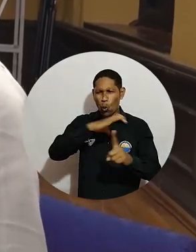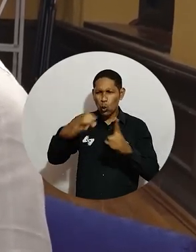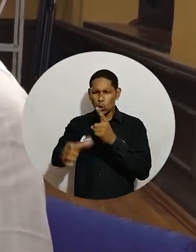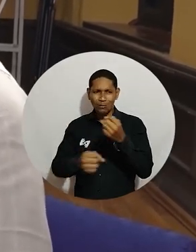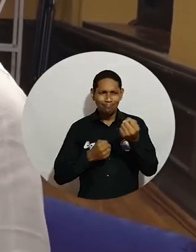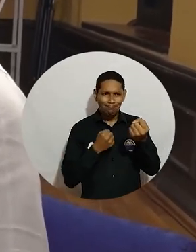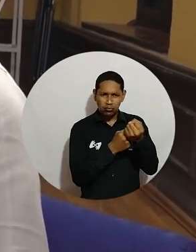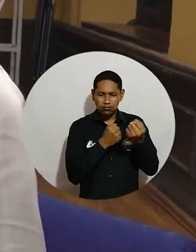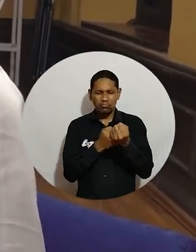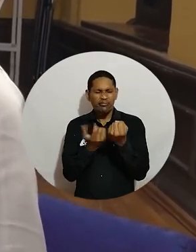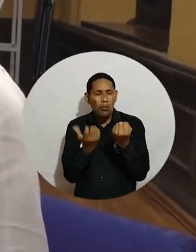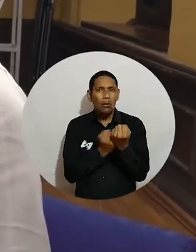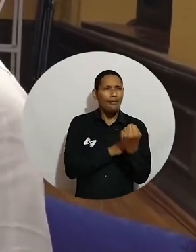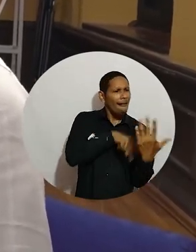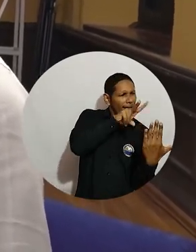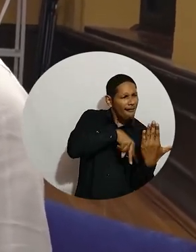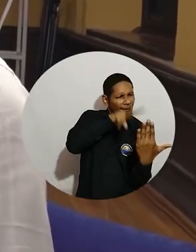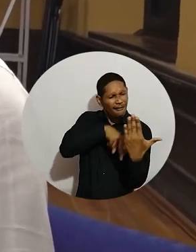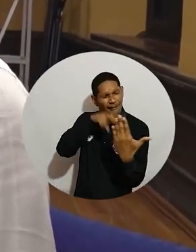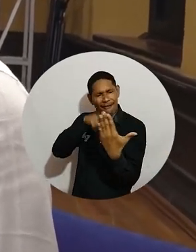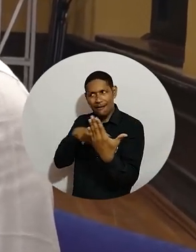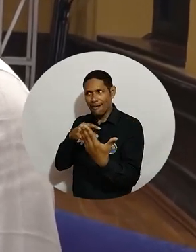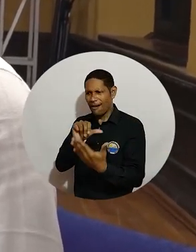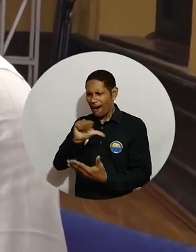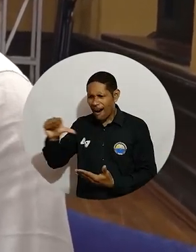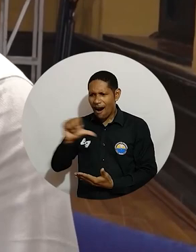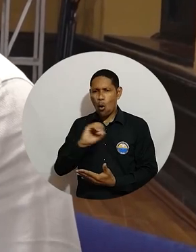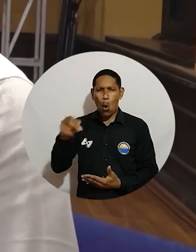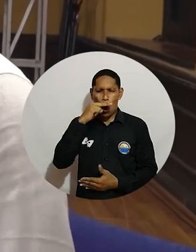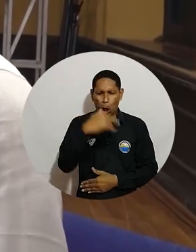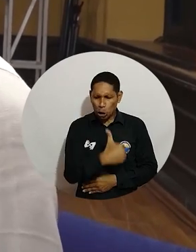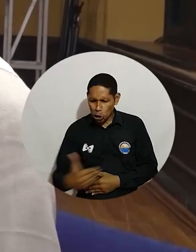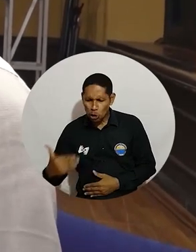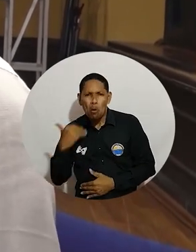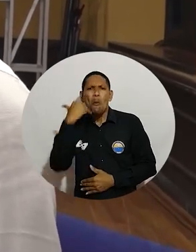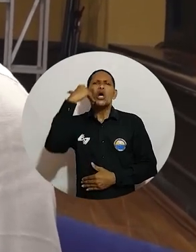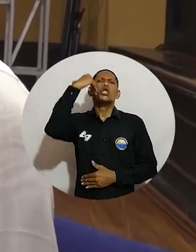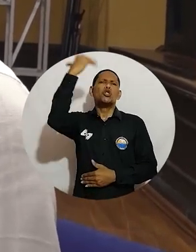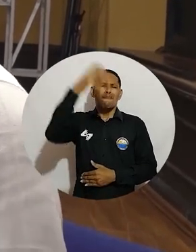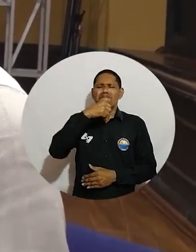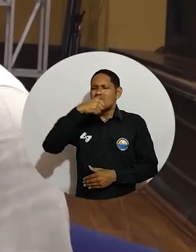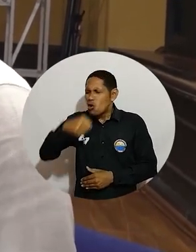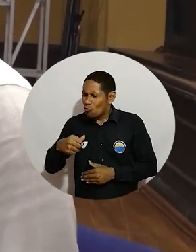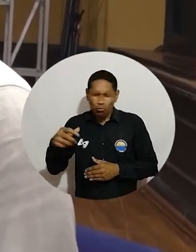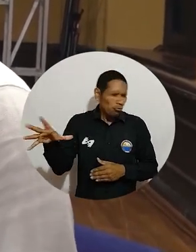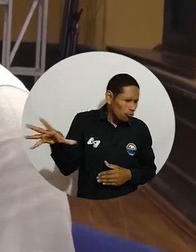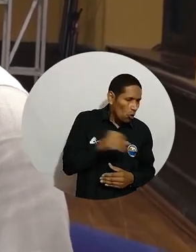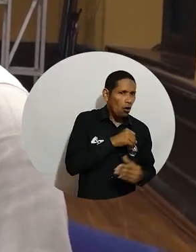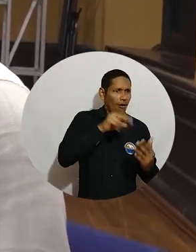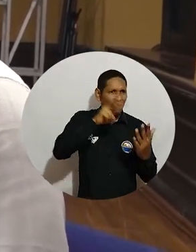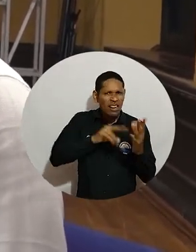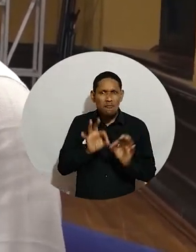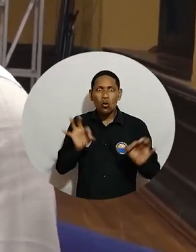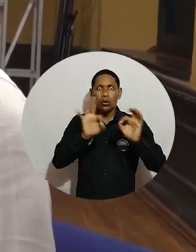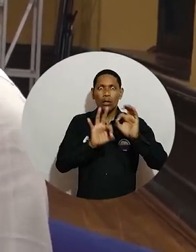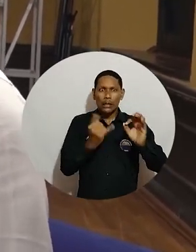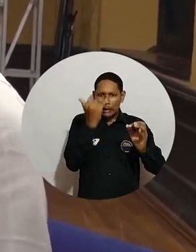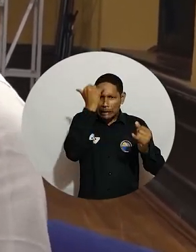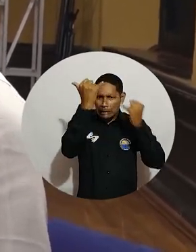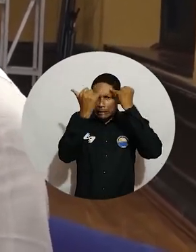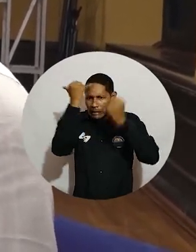cultural desde la lectura para todos y todas, desde los niños hasta los adultos mayores, de la